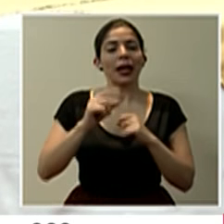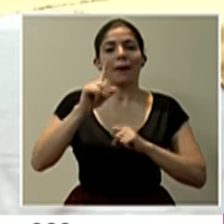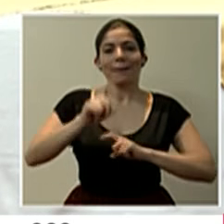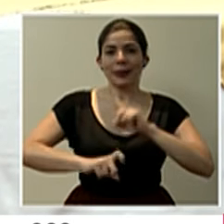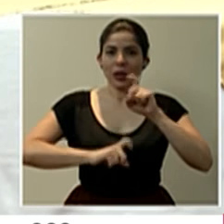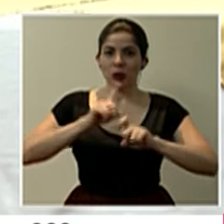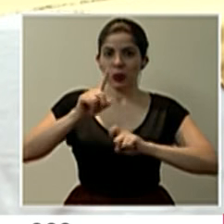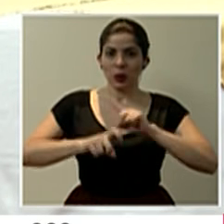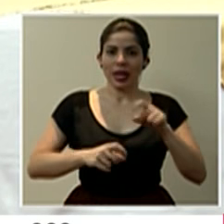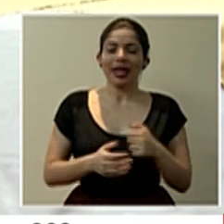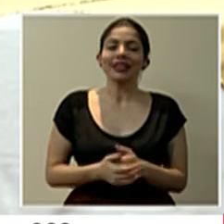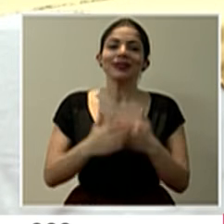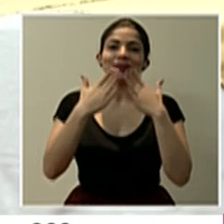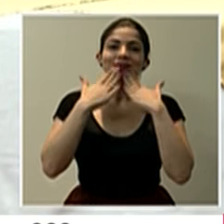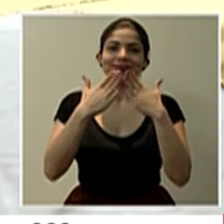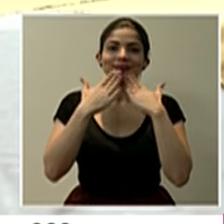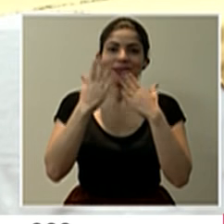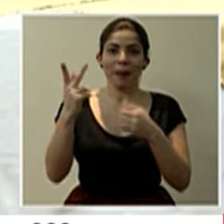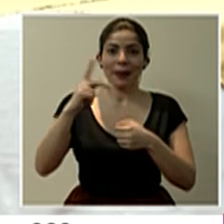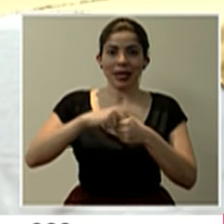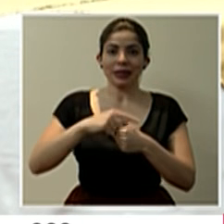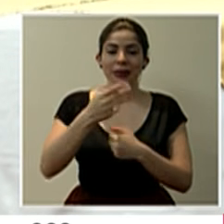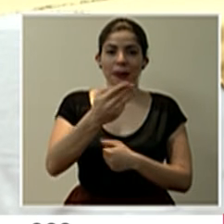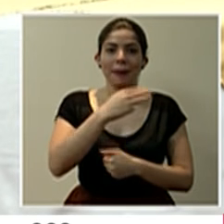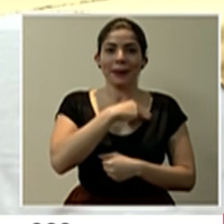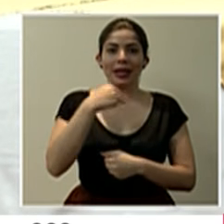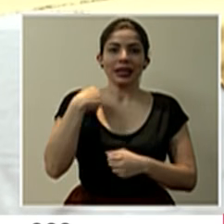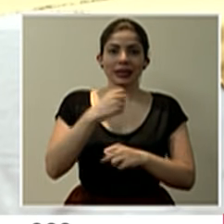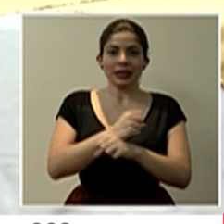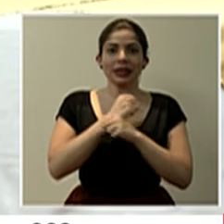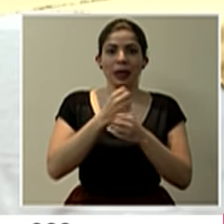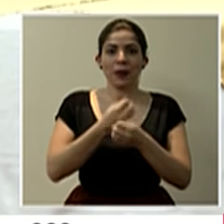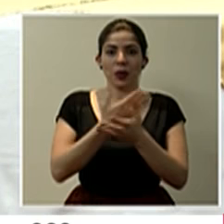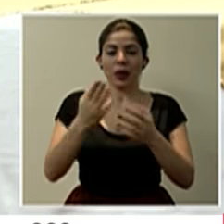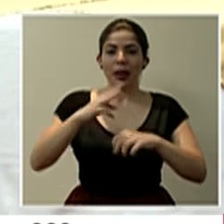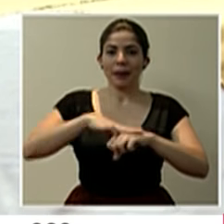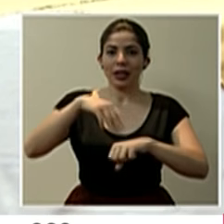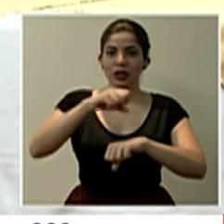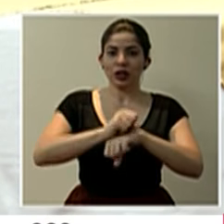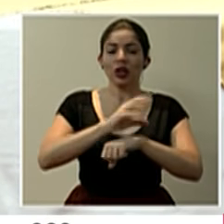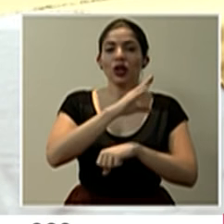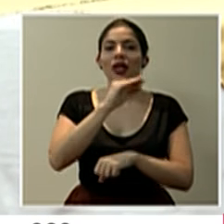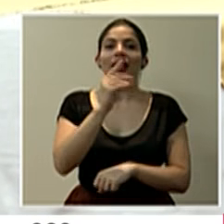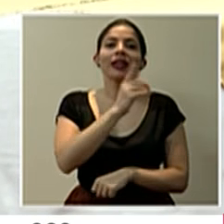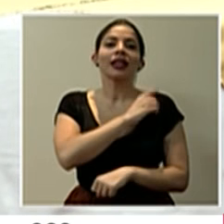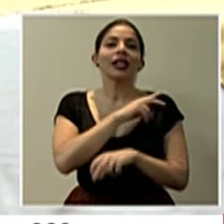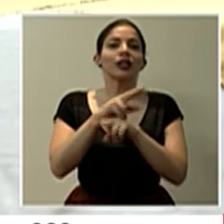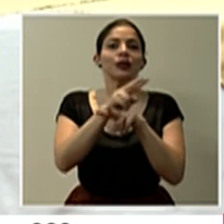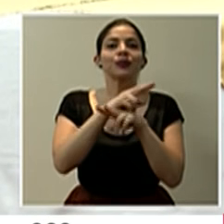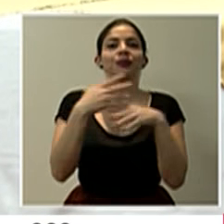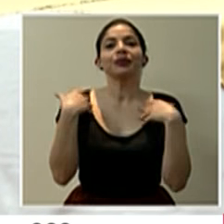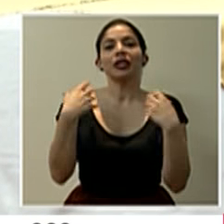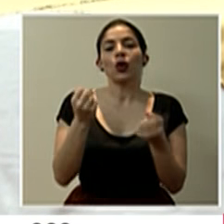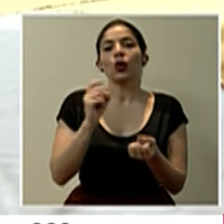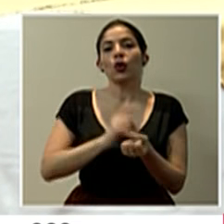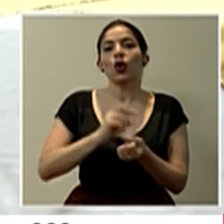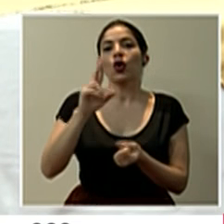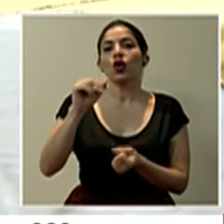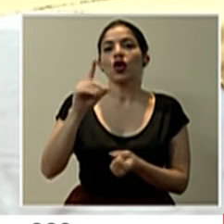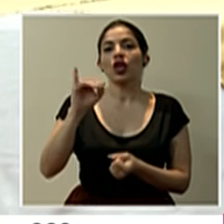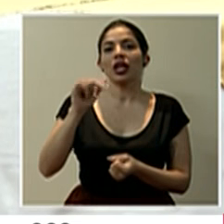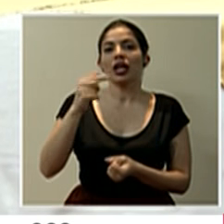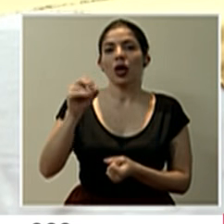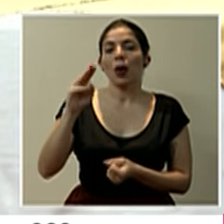de consultas. Agradecemos la participación del ministro de Seguridad Pública, Michael Soto, y el director de la Vigilancia de la Salud, el doctor Rodrigo